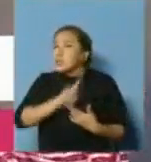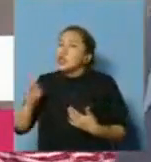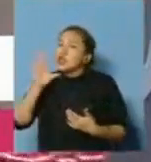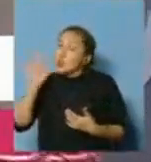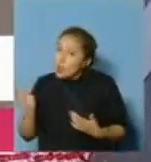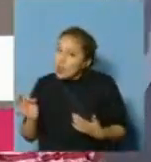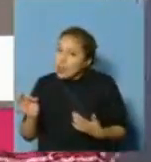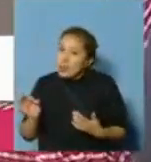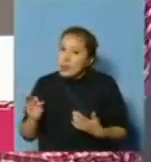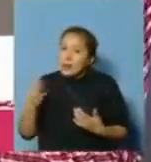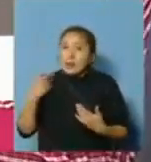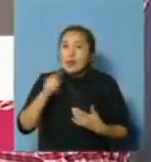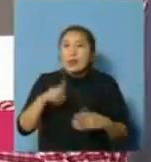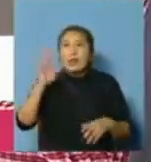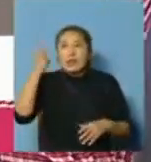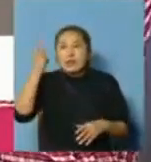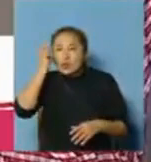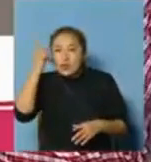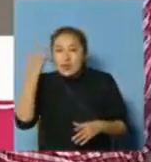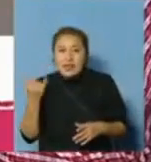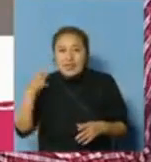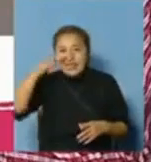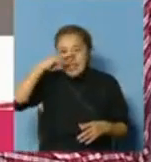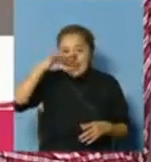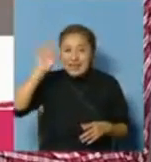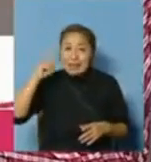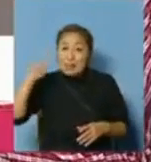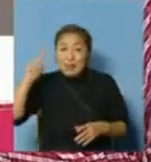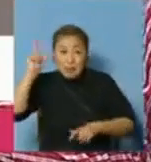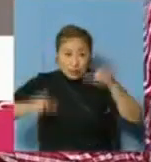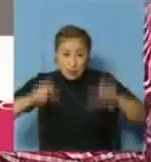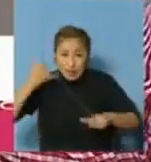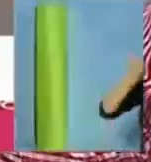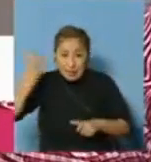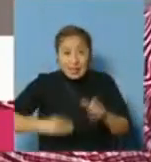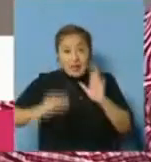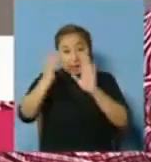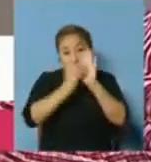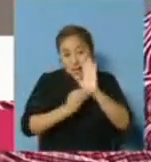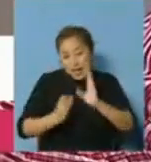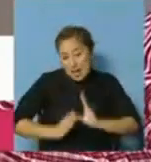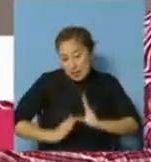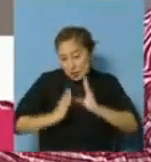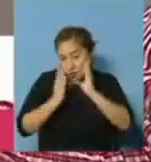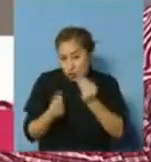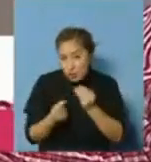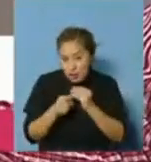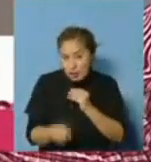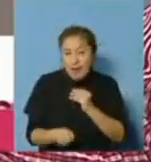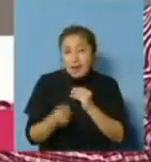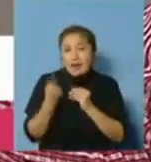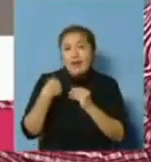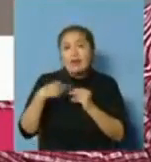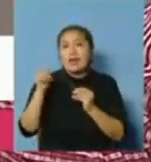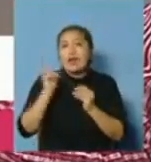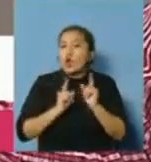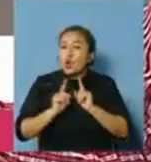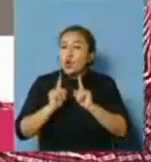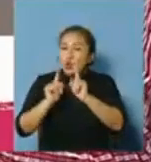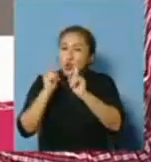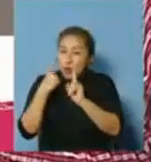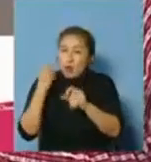para que les dé tengo una idea de los 70 mil usuarios que hoy tenemos con el beneficio que todavía lo seguimos